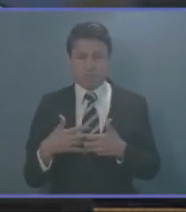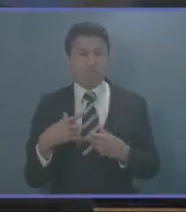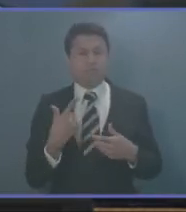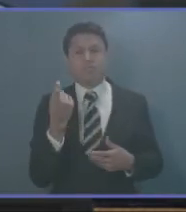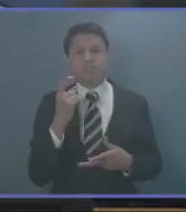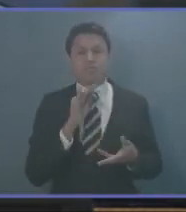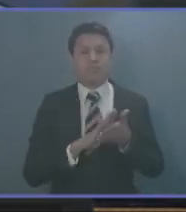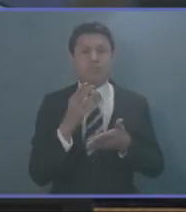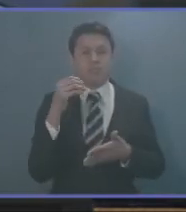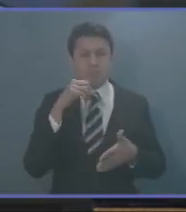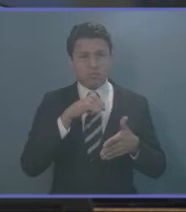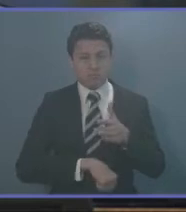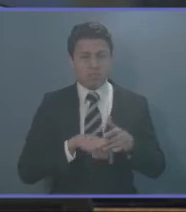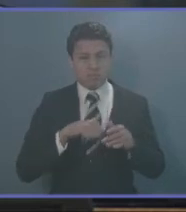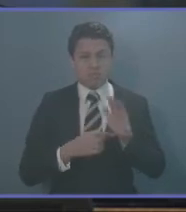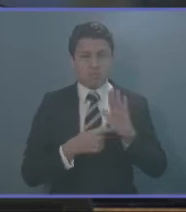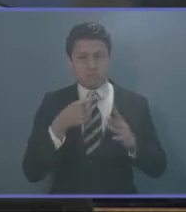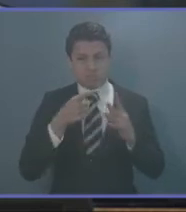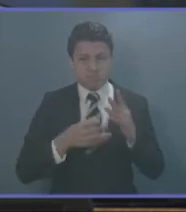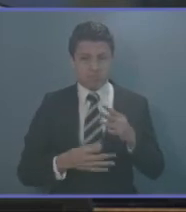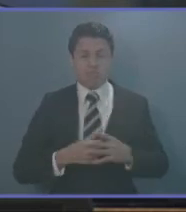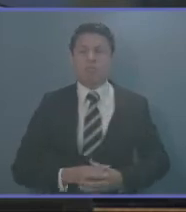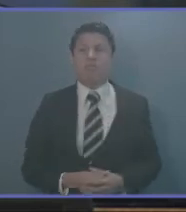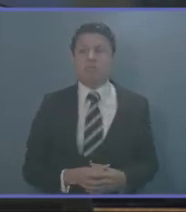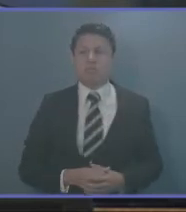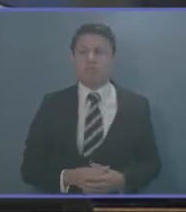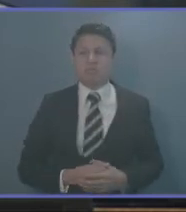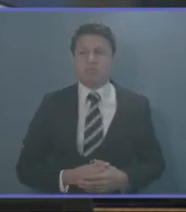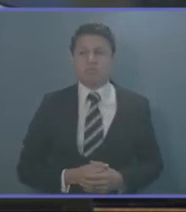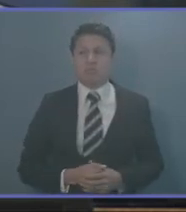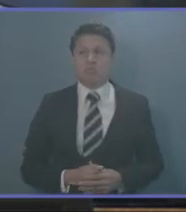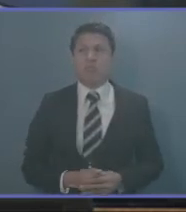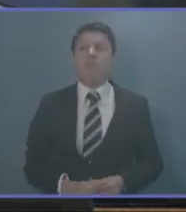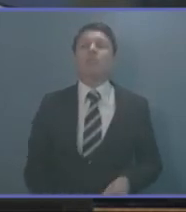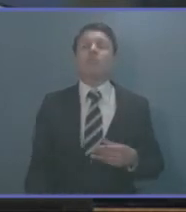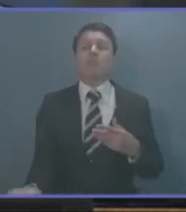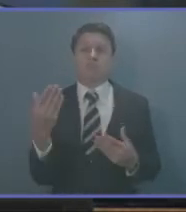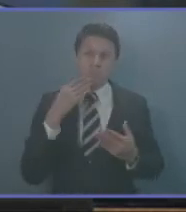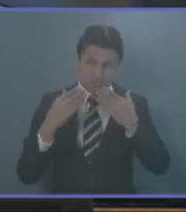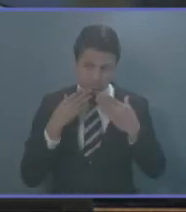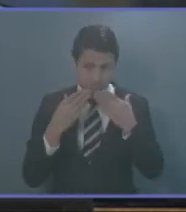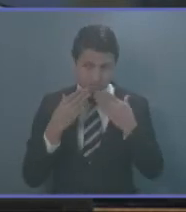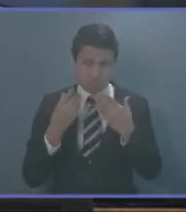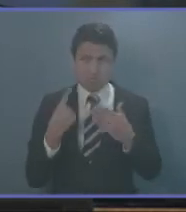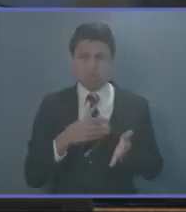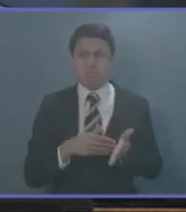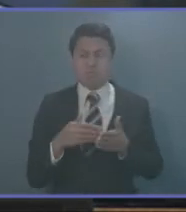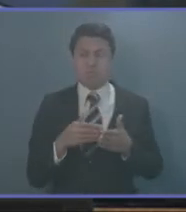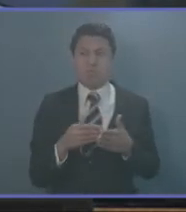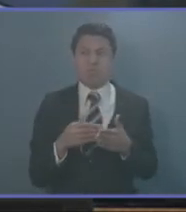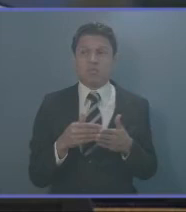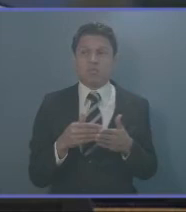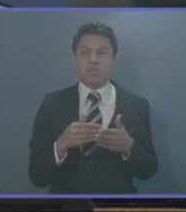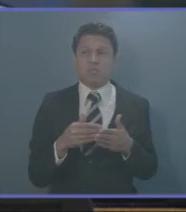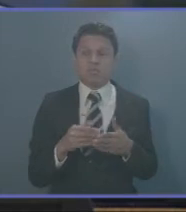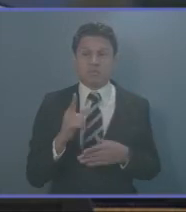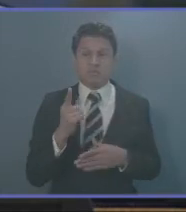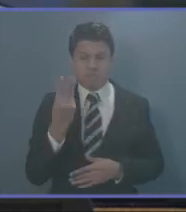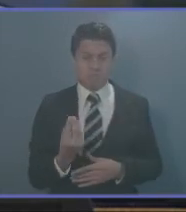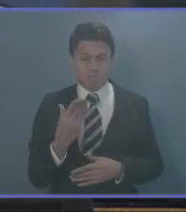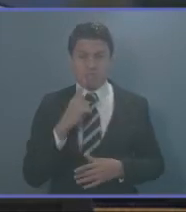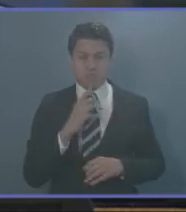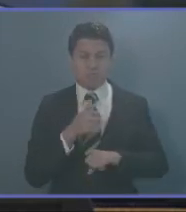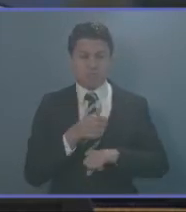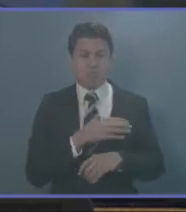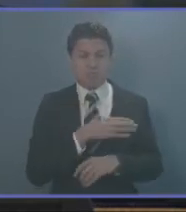pago conforme a la presente ley. Dicho cierre será a partir de la fecha que determine